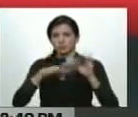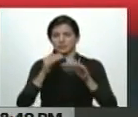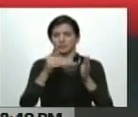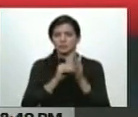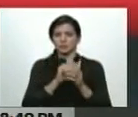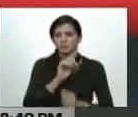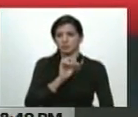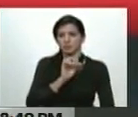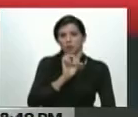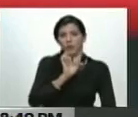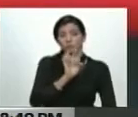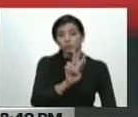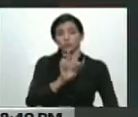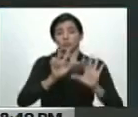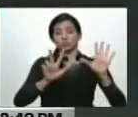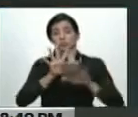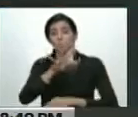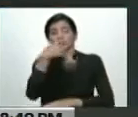213.284 vacunas aplicadas,